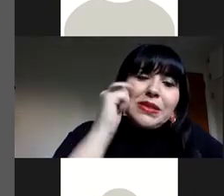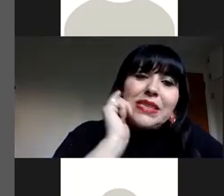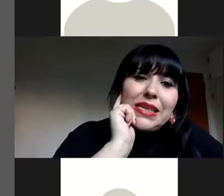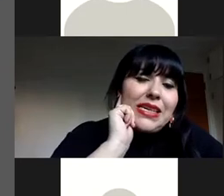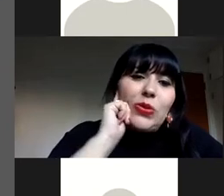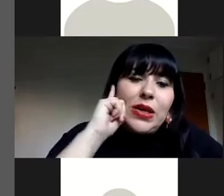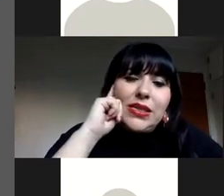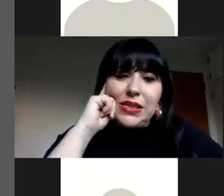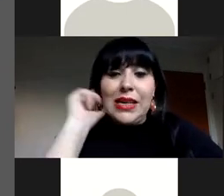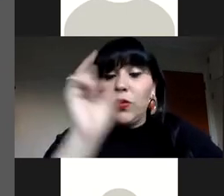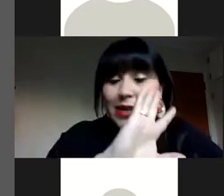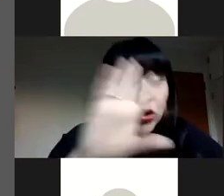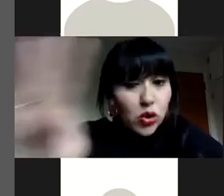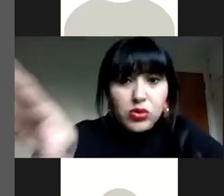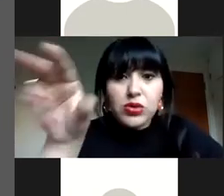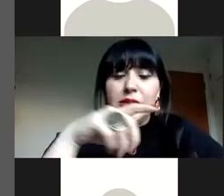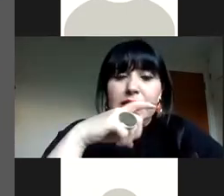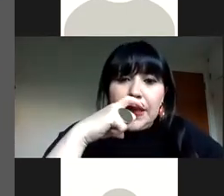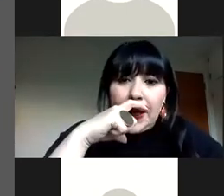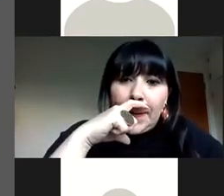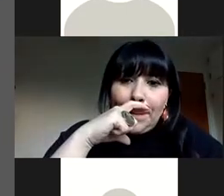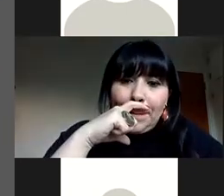hay que pensar que ellos han, al igual que todos,